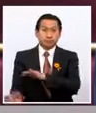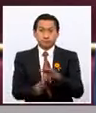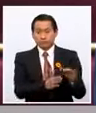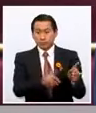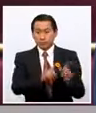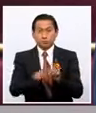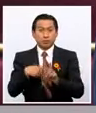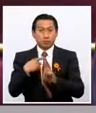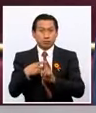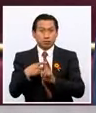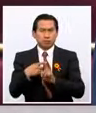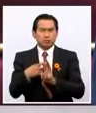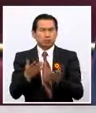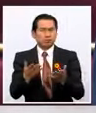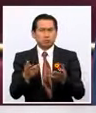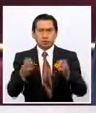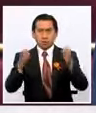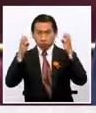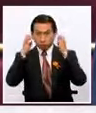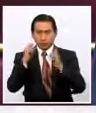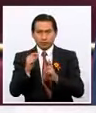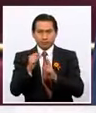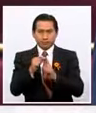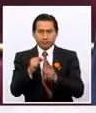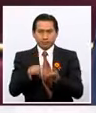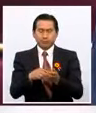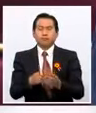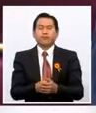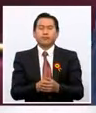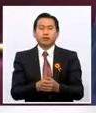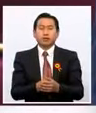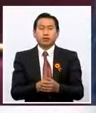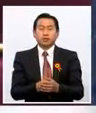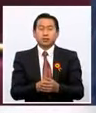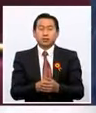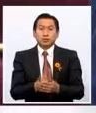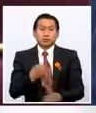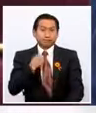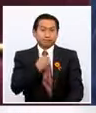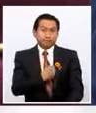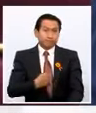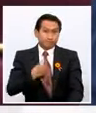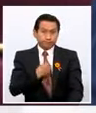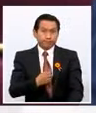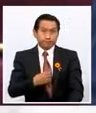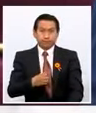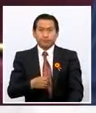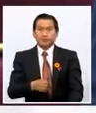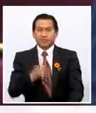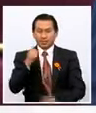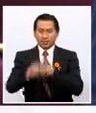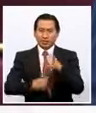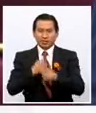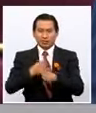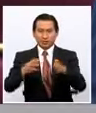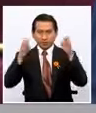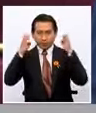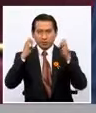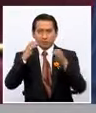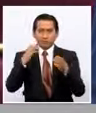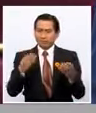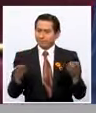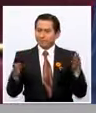permítanme hablar de la educación lamentablemente hemos tenido que clausurar el año escolar